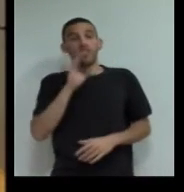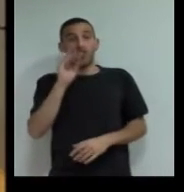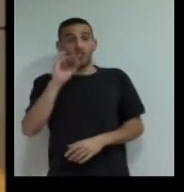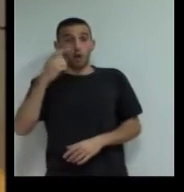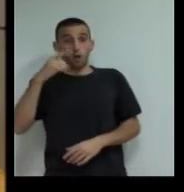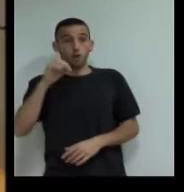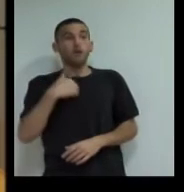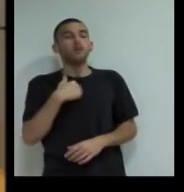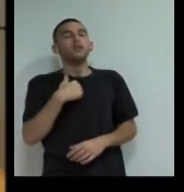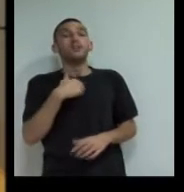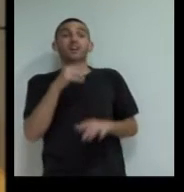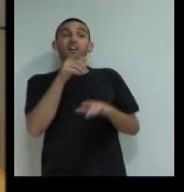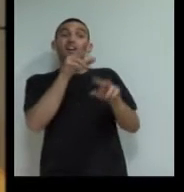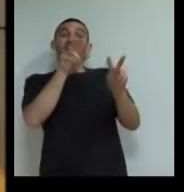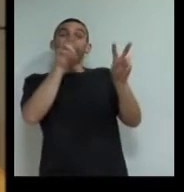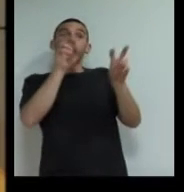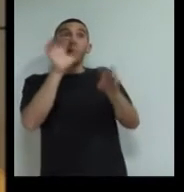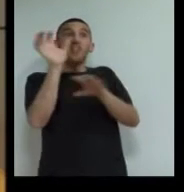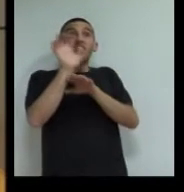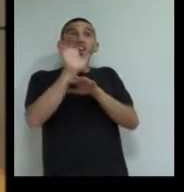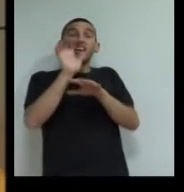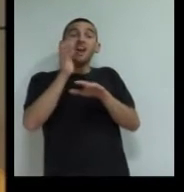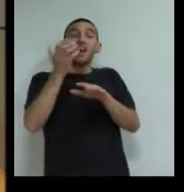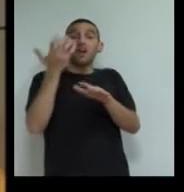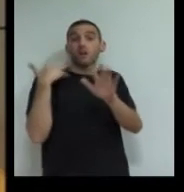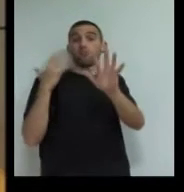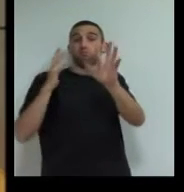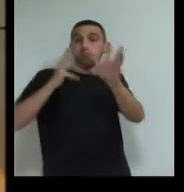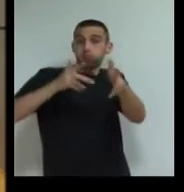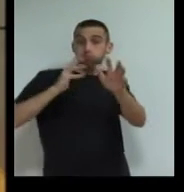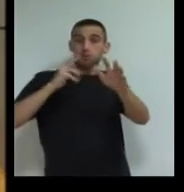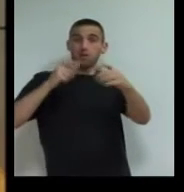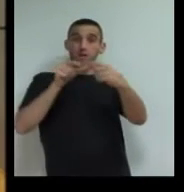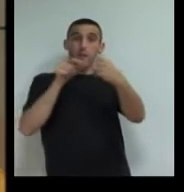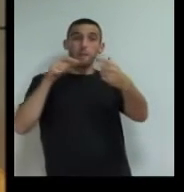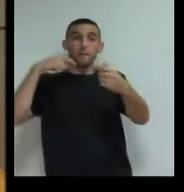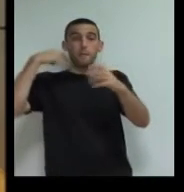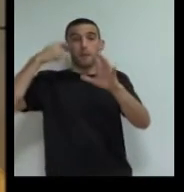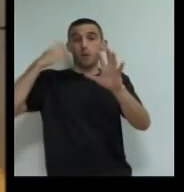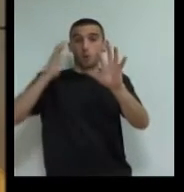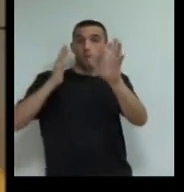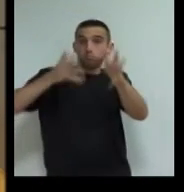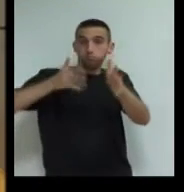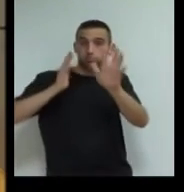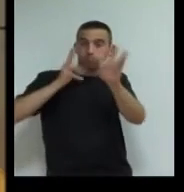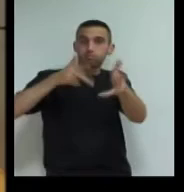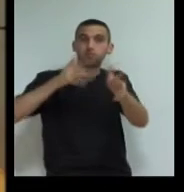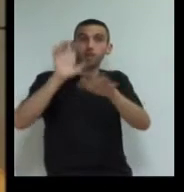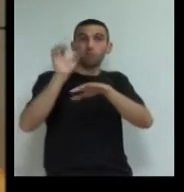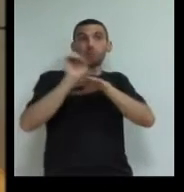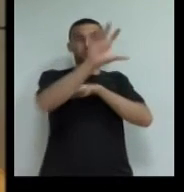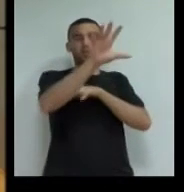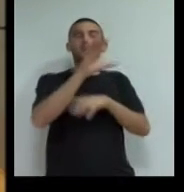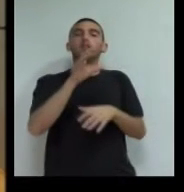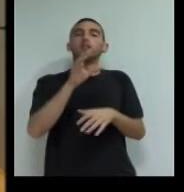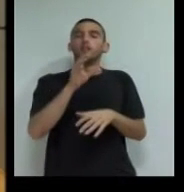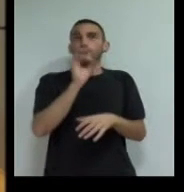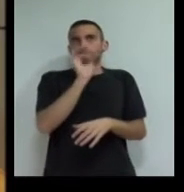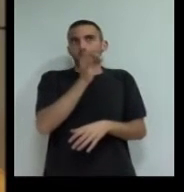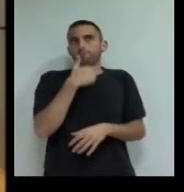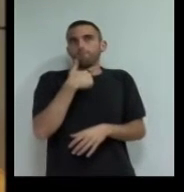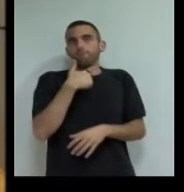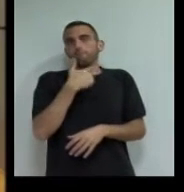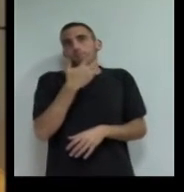cine analógico lo desconocía y mira, pues viene bien. Y, por ejemplo, bien es cierto que igual que hay